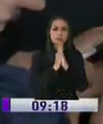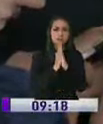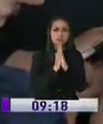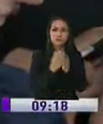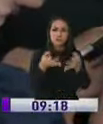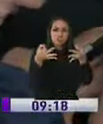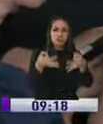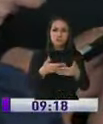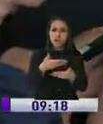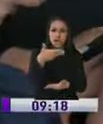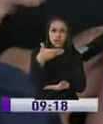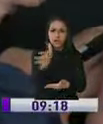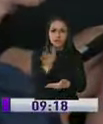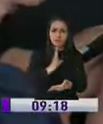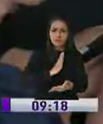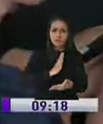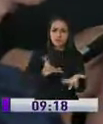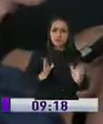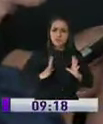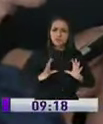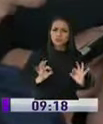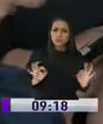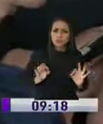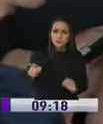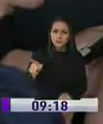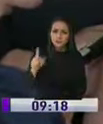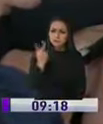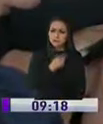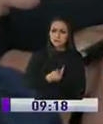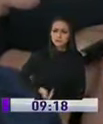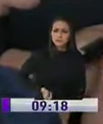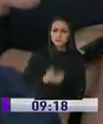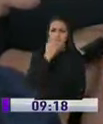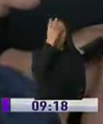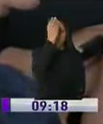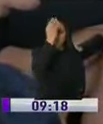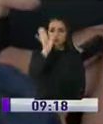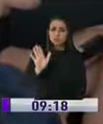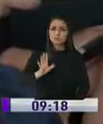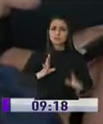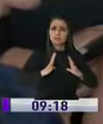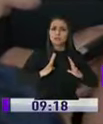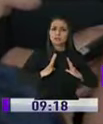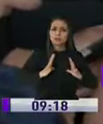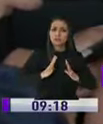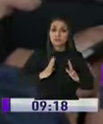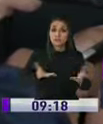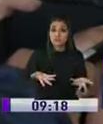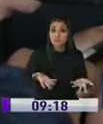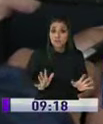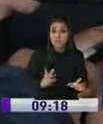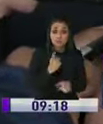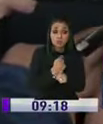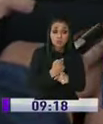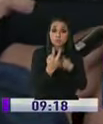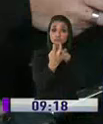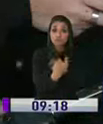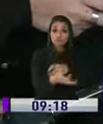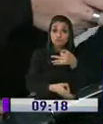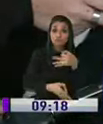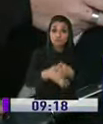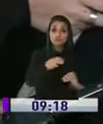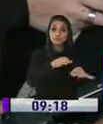ninguna petición formal como tal por parte del señor vicepresidente de las vacaciones. Eso es lo que en esta audiencia se ha